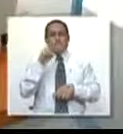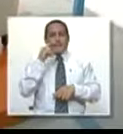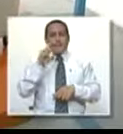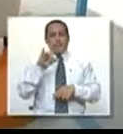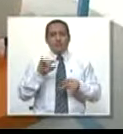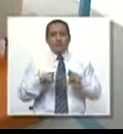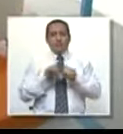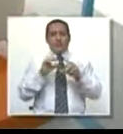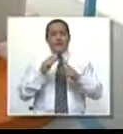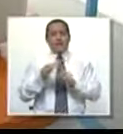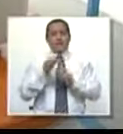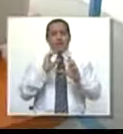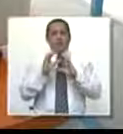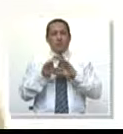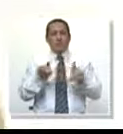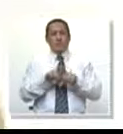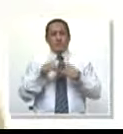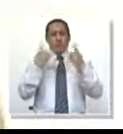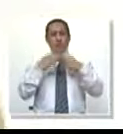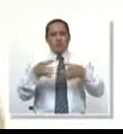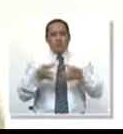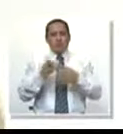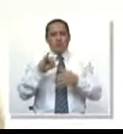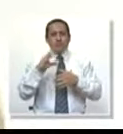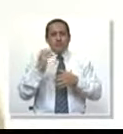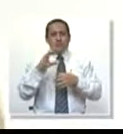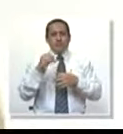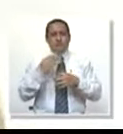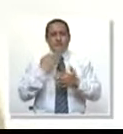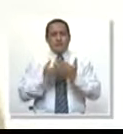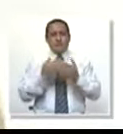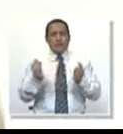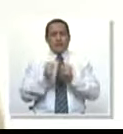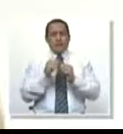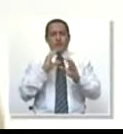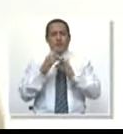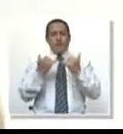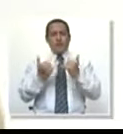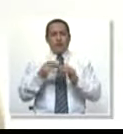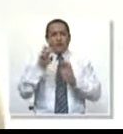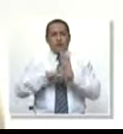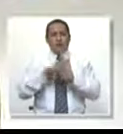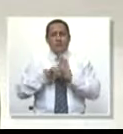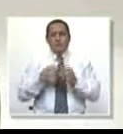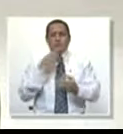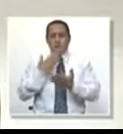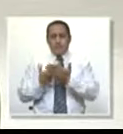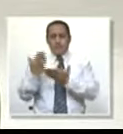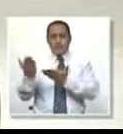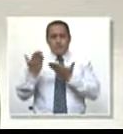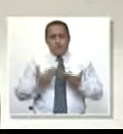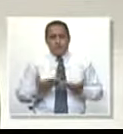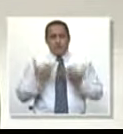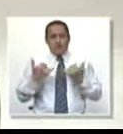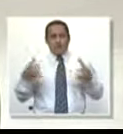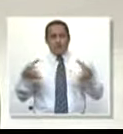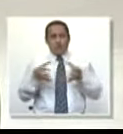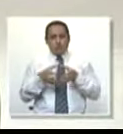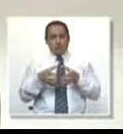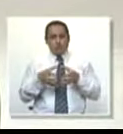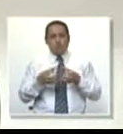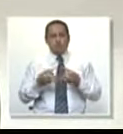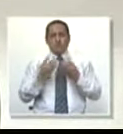especialista en comunicación y alianzas de unicef a quien agradecemos su presencia esta mañana en el programa Doctora viol gracias por estar con